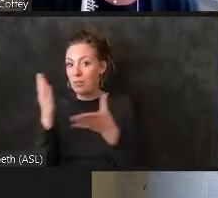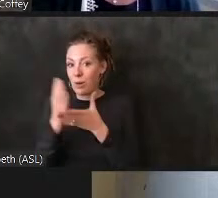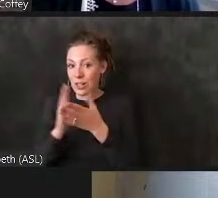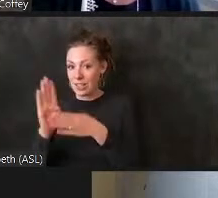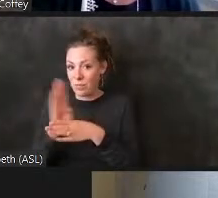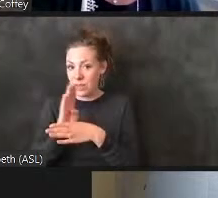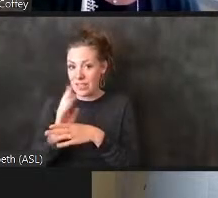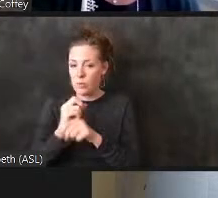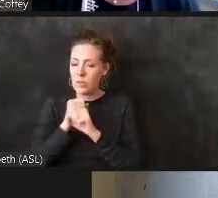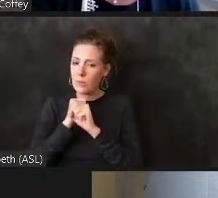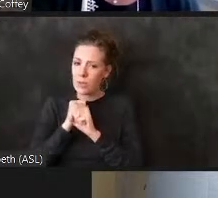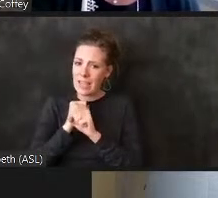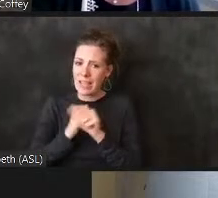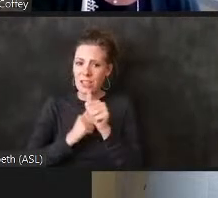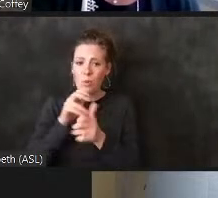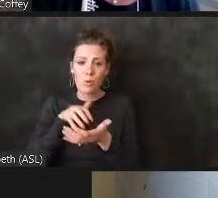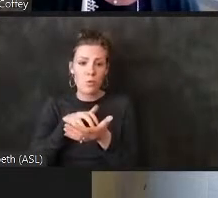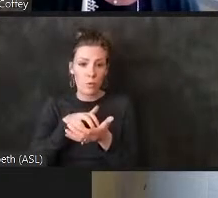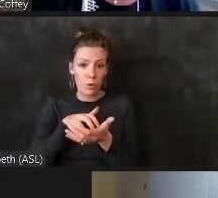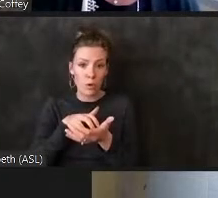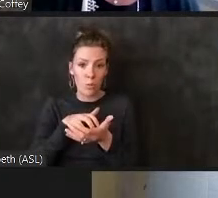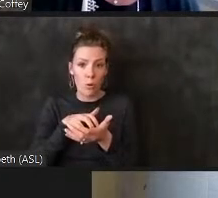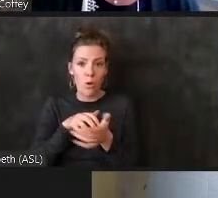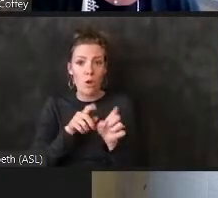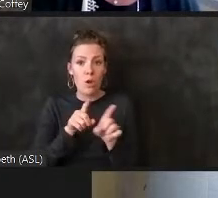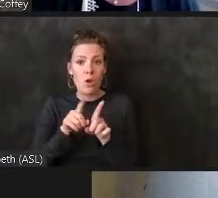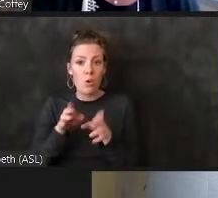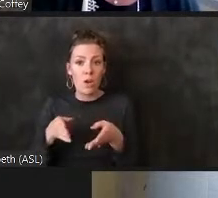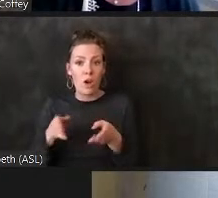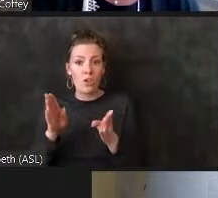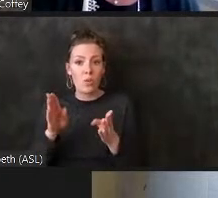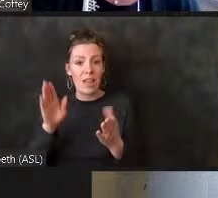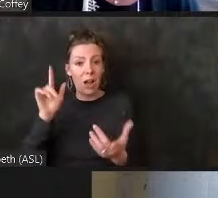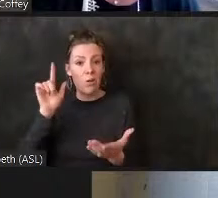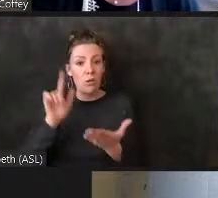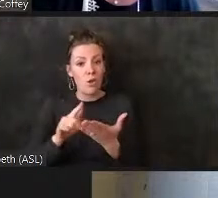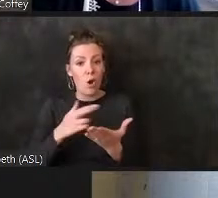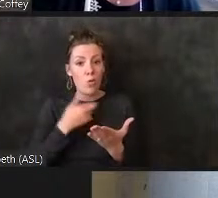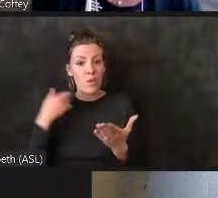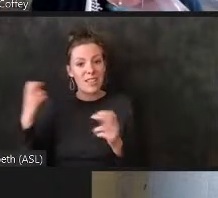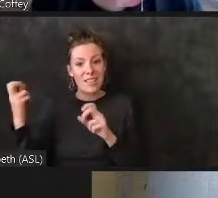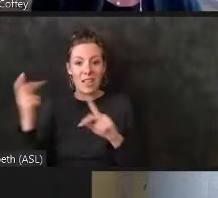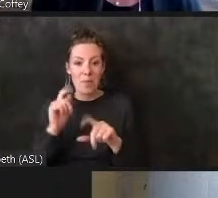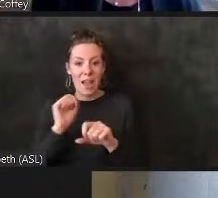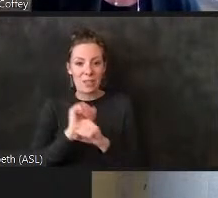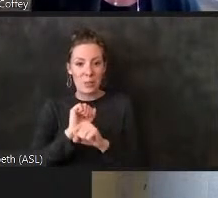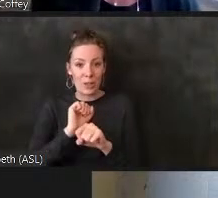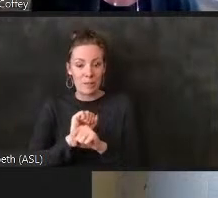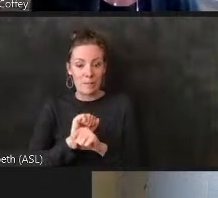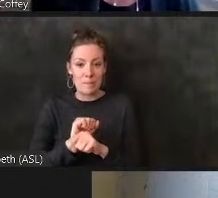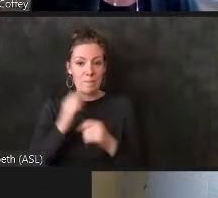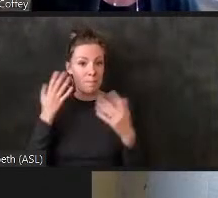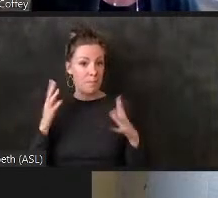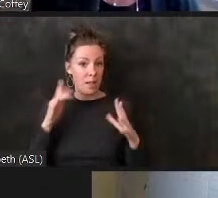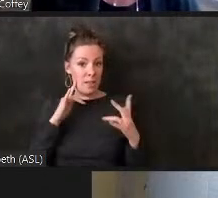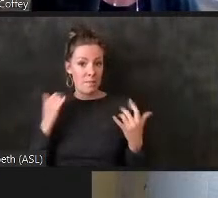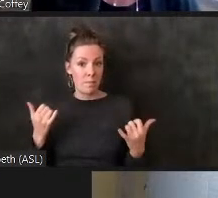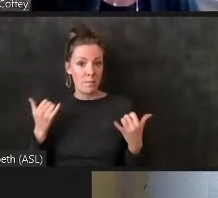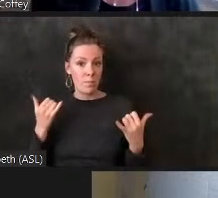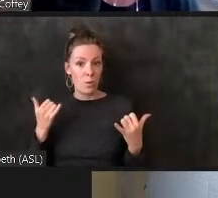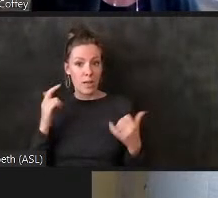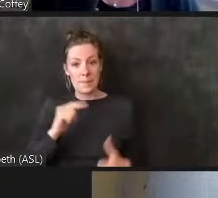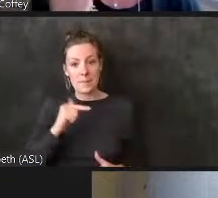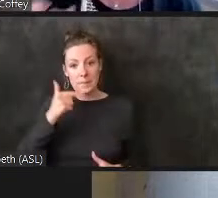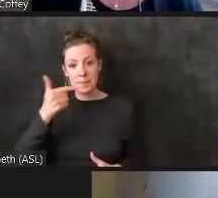A ver si cuando estemos pasando las vacunas podemos reabrir partes de nuestra economía. También bajando y minimizando